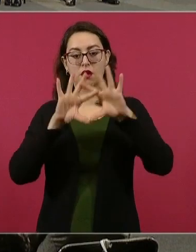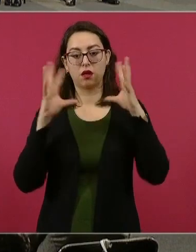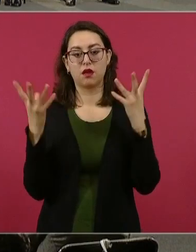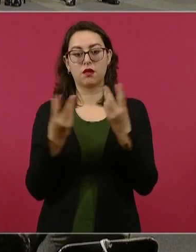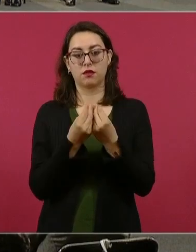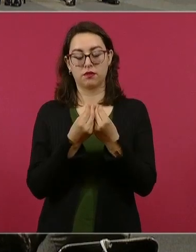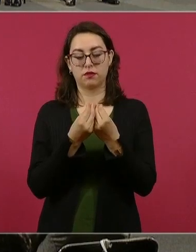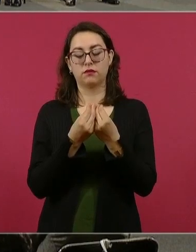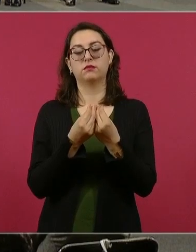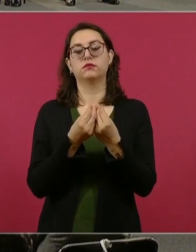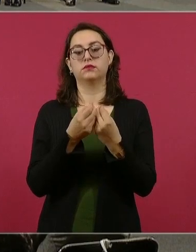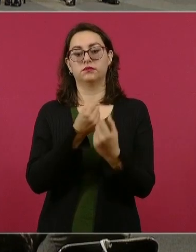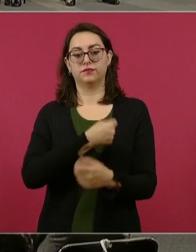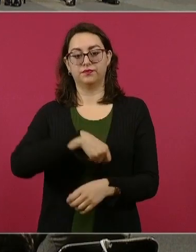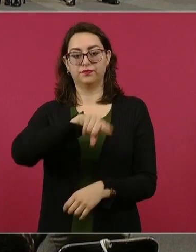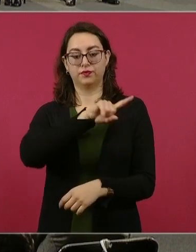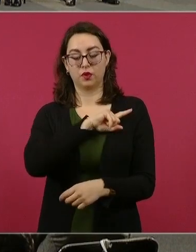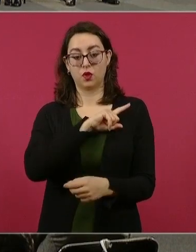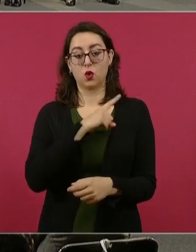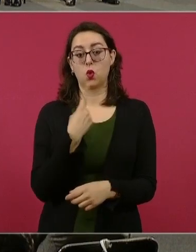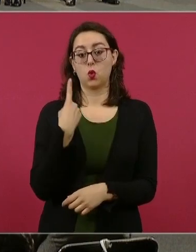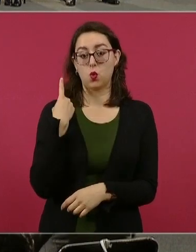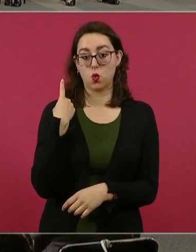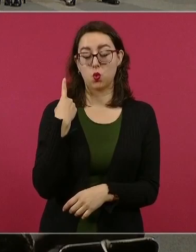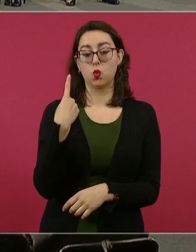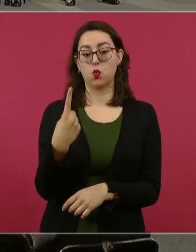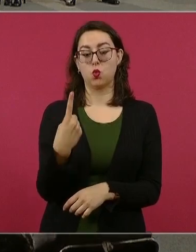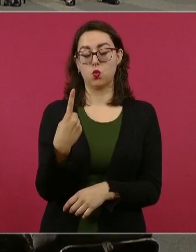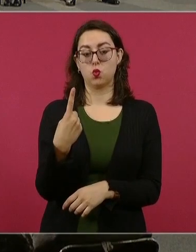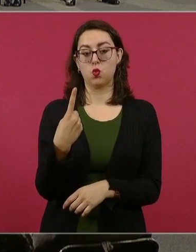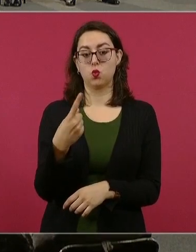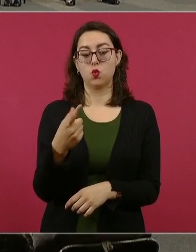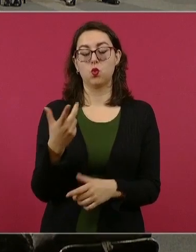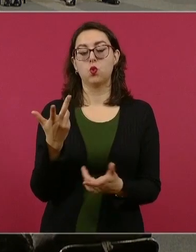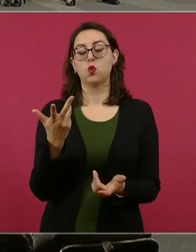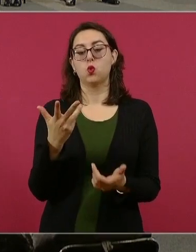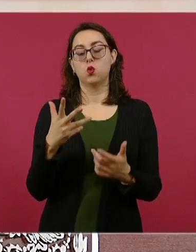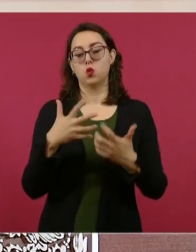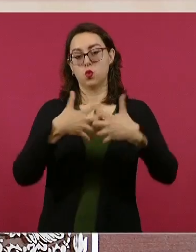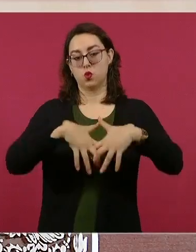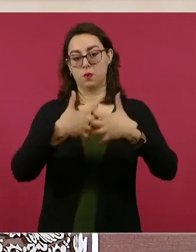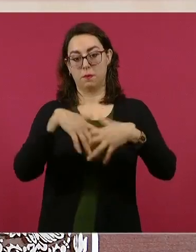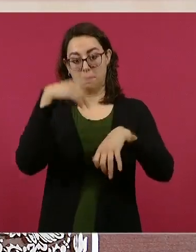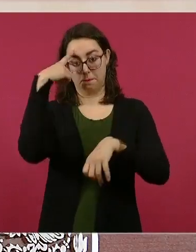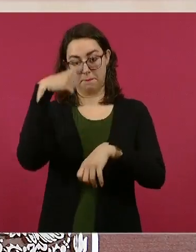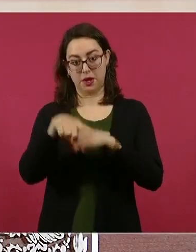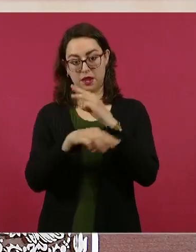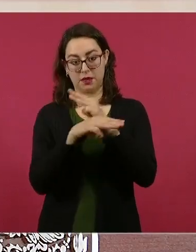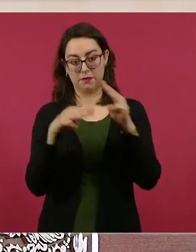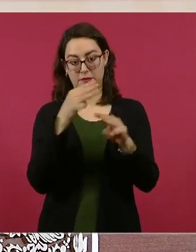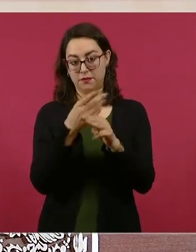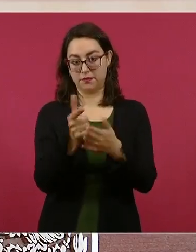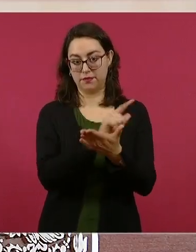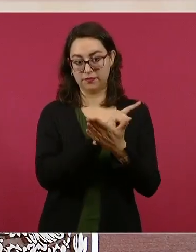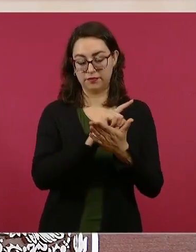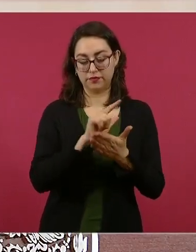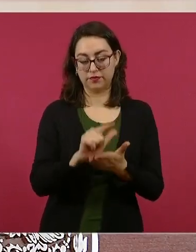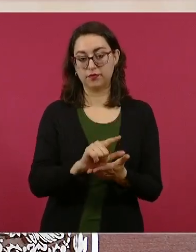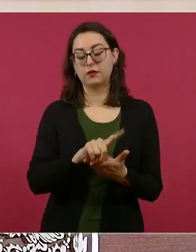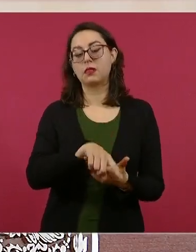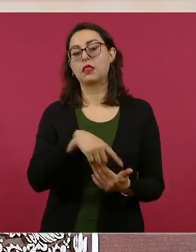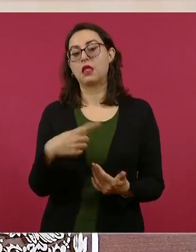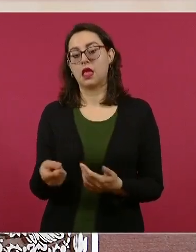salud, una central de esterilización de equipos, 7 centros de atención a la salud del